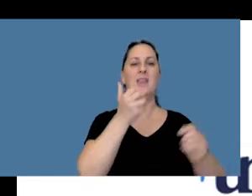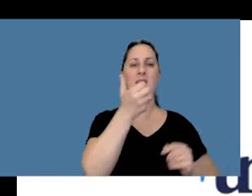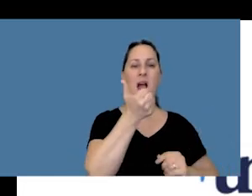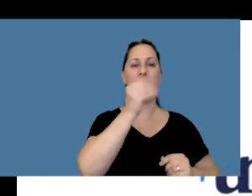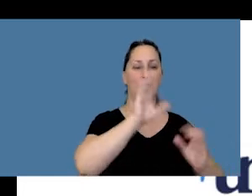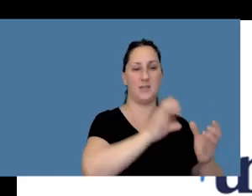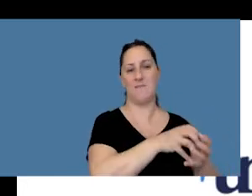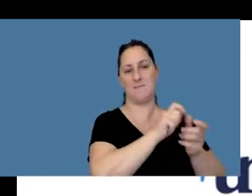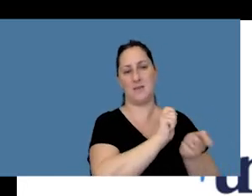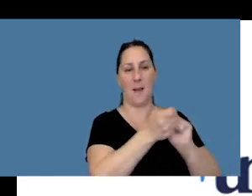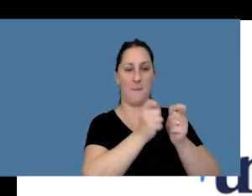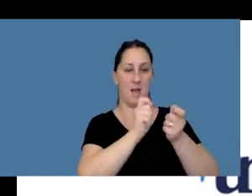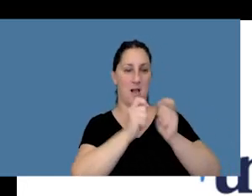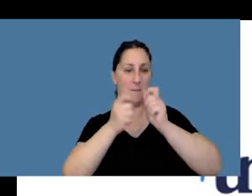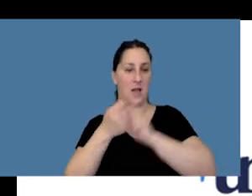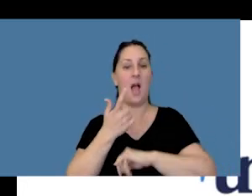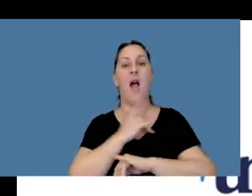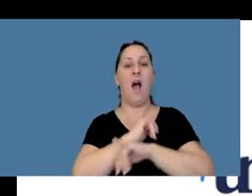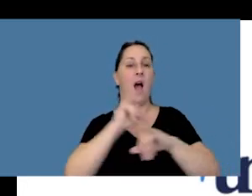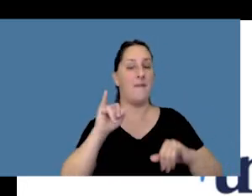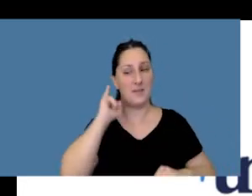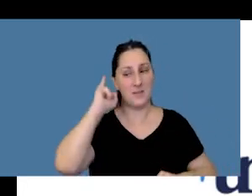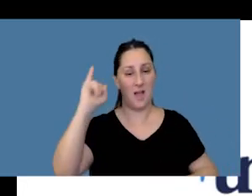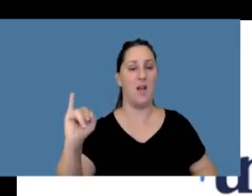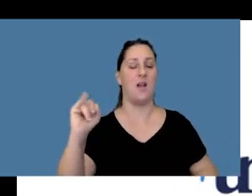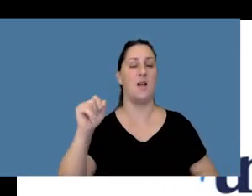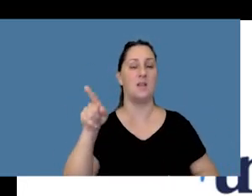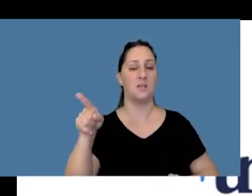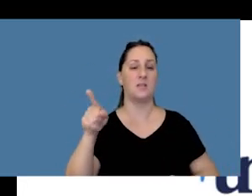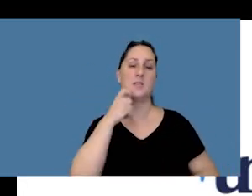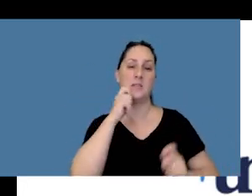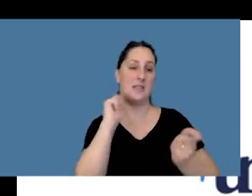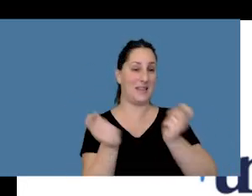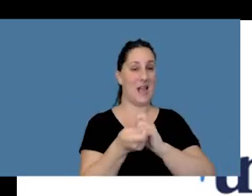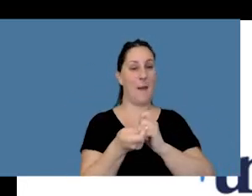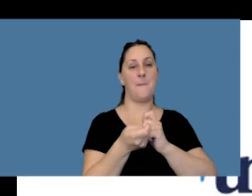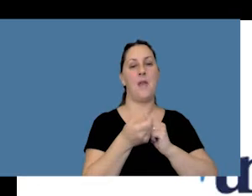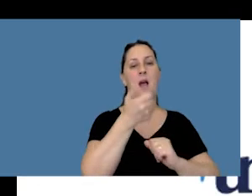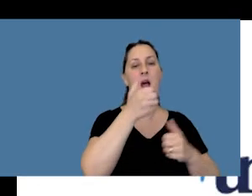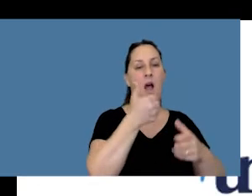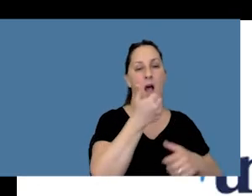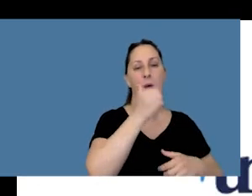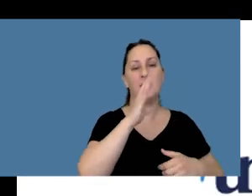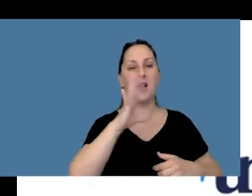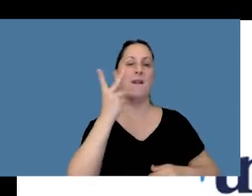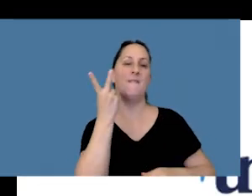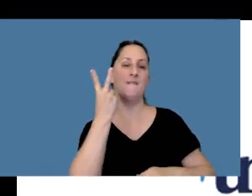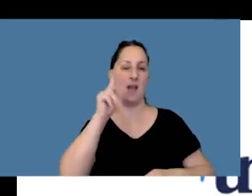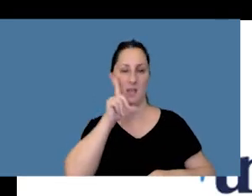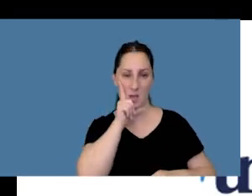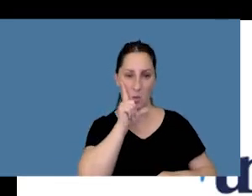va a informar en la medida que, digamos, haya cambiado la categoría el 20 de julio. Es decir,